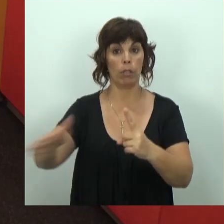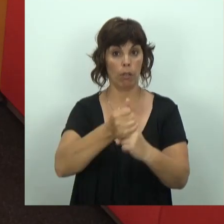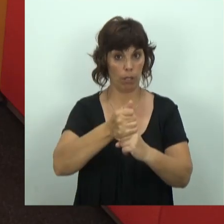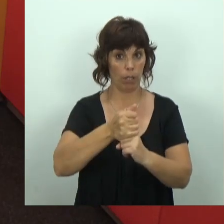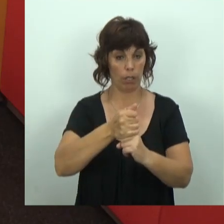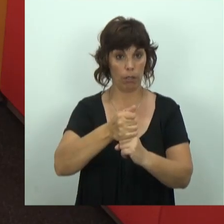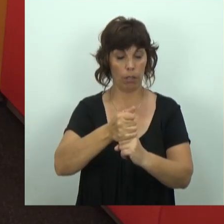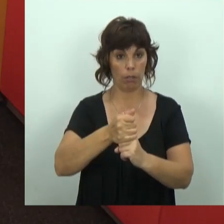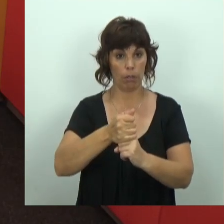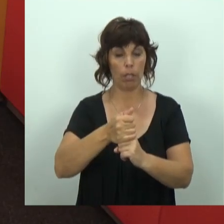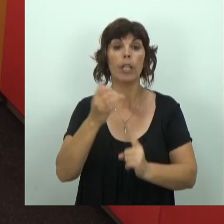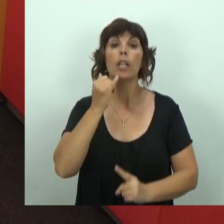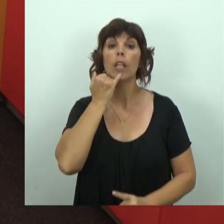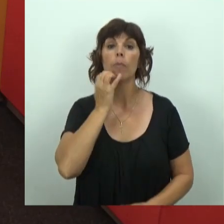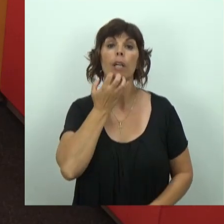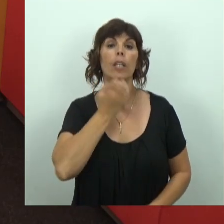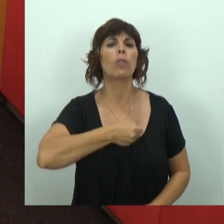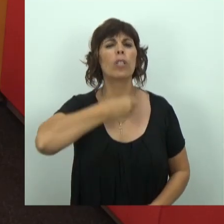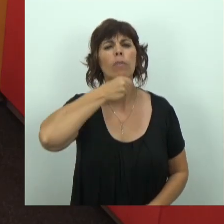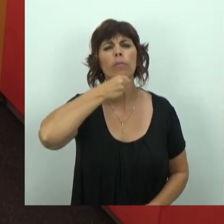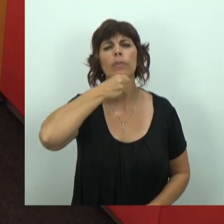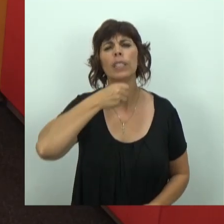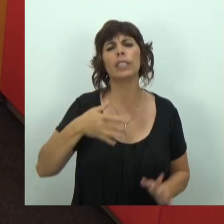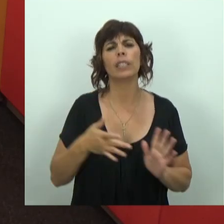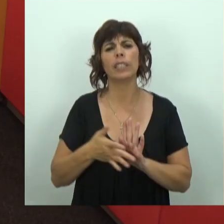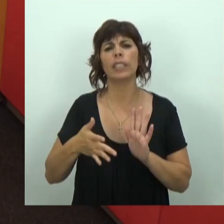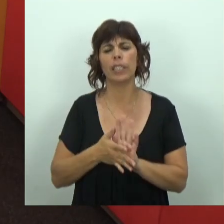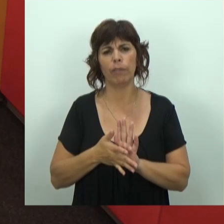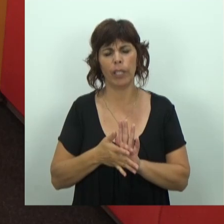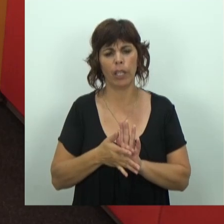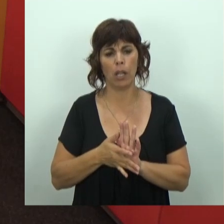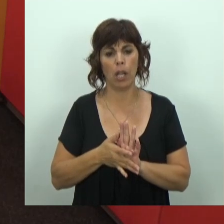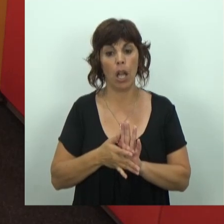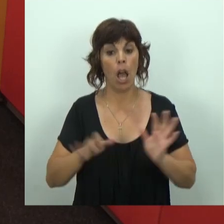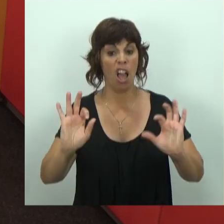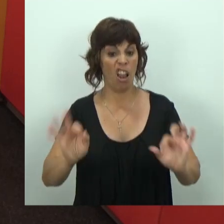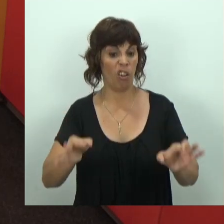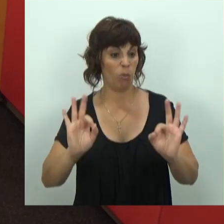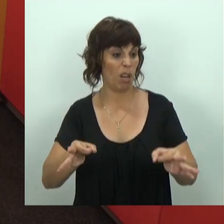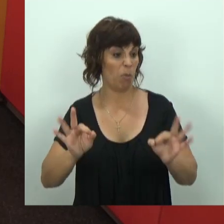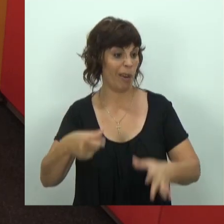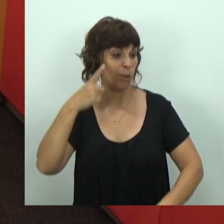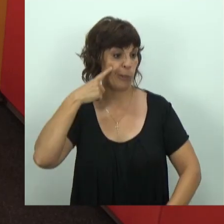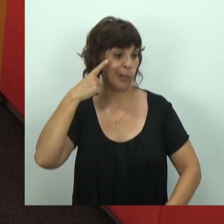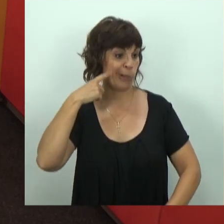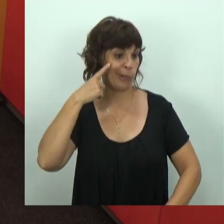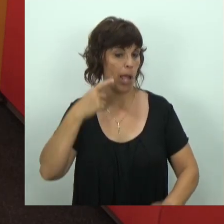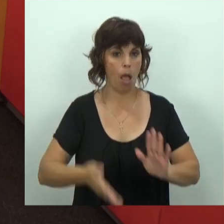buscar en griego significa salir de lo normal?